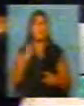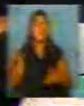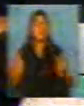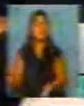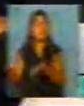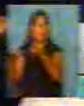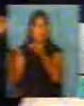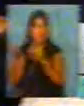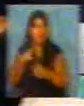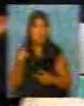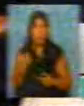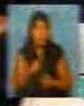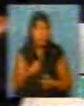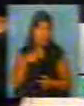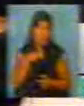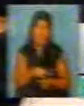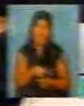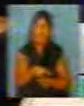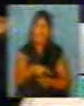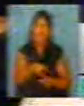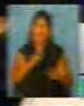que como pueblo no podemos permitir.